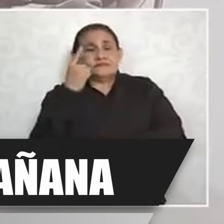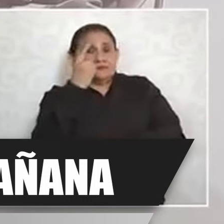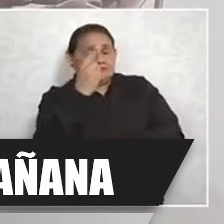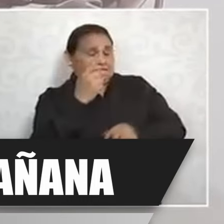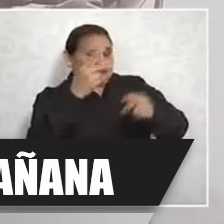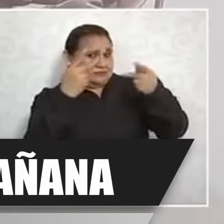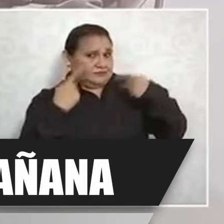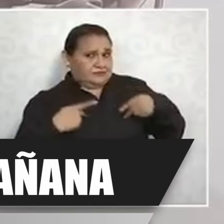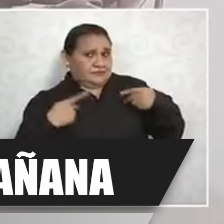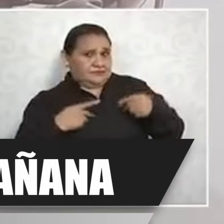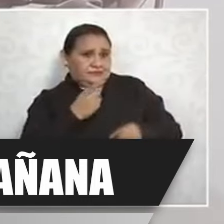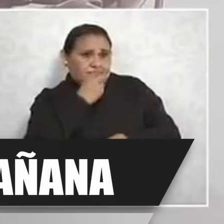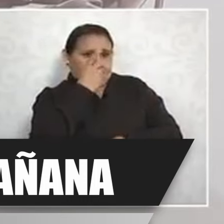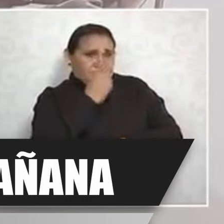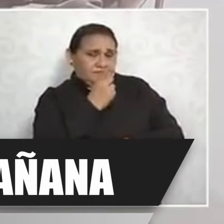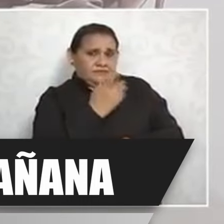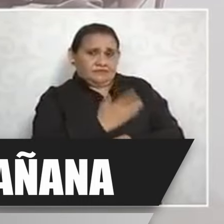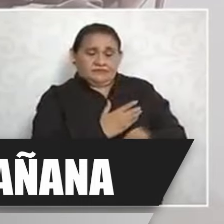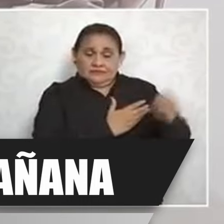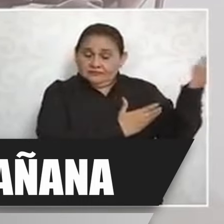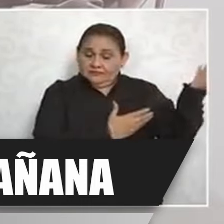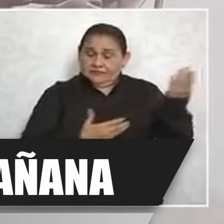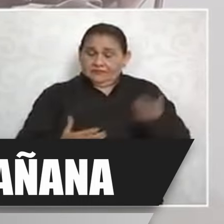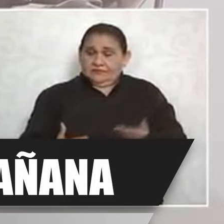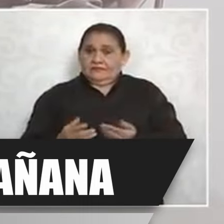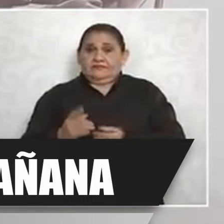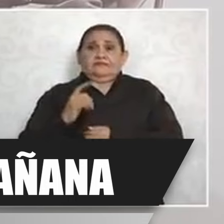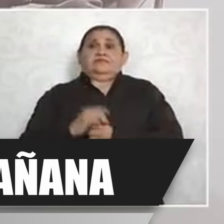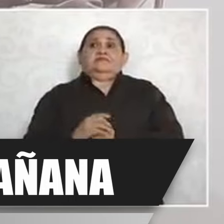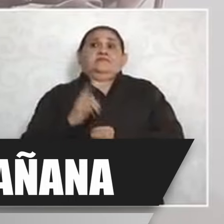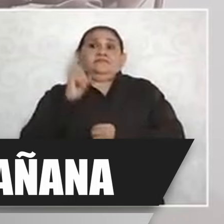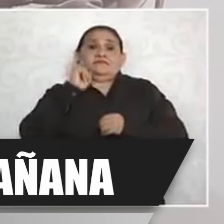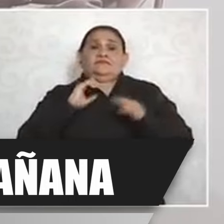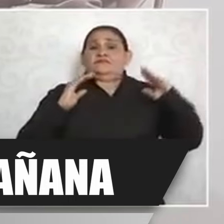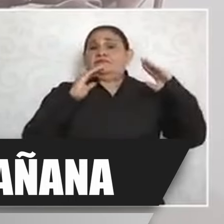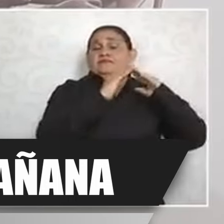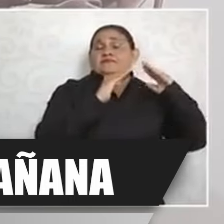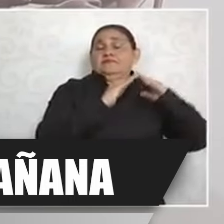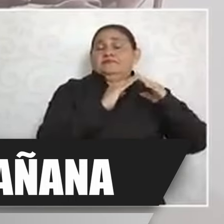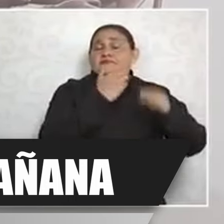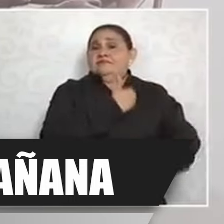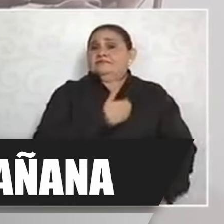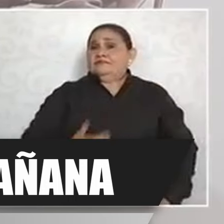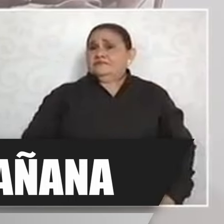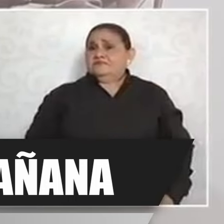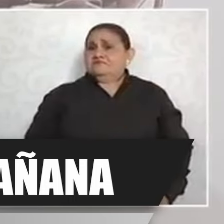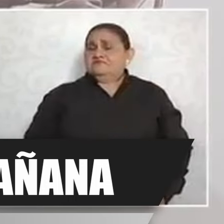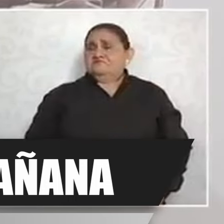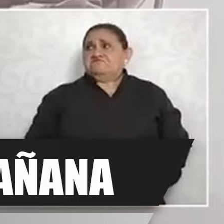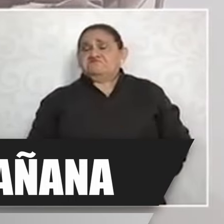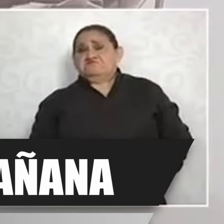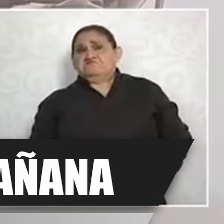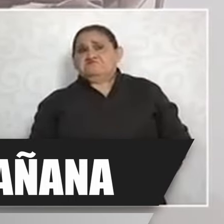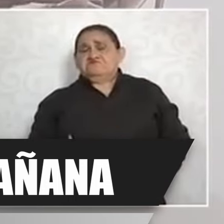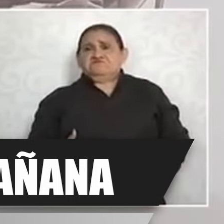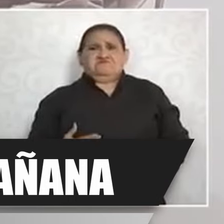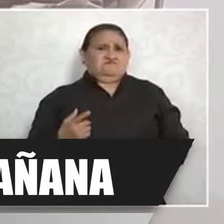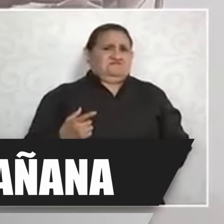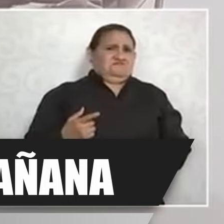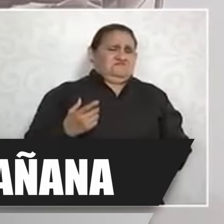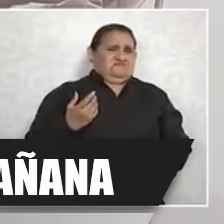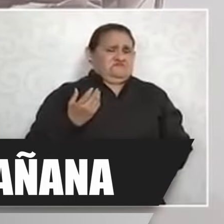personaje dijo que llegó un ama de casa a la presidencia, como si eso me ofendiera. Y le dije, pues